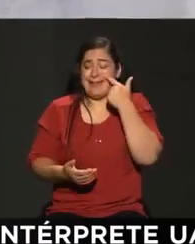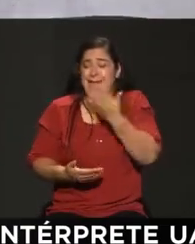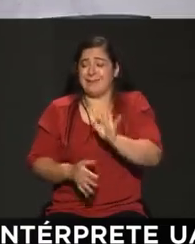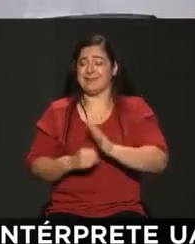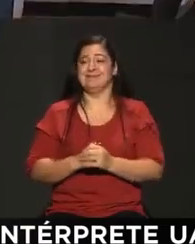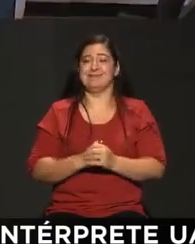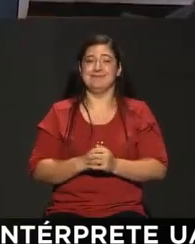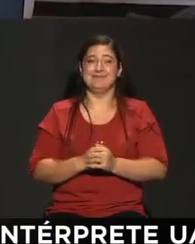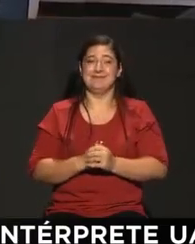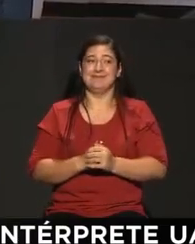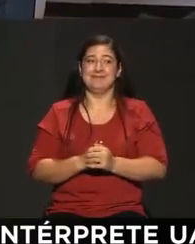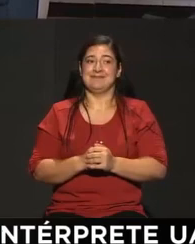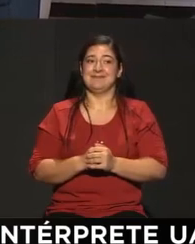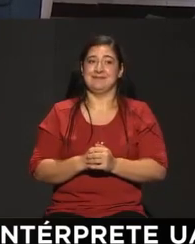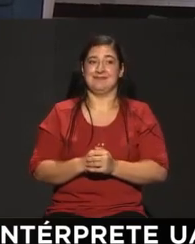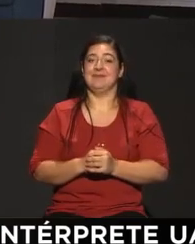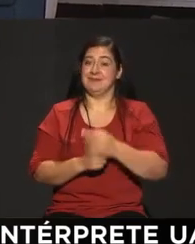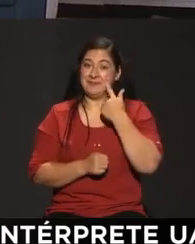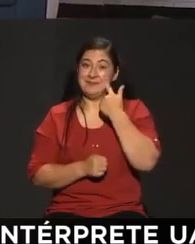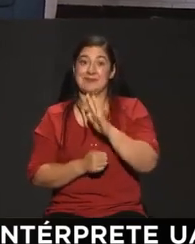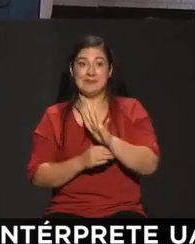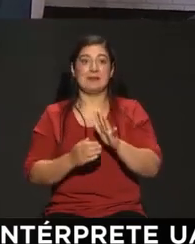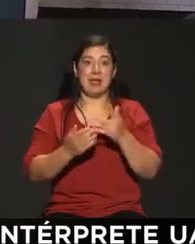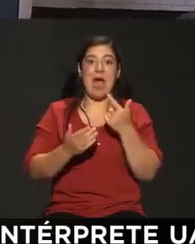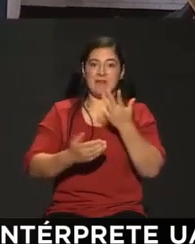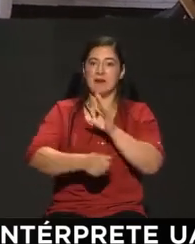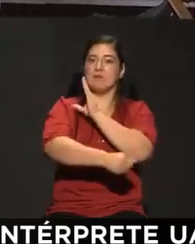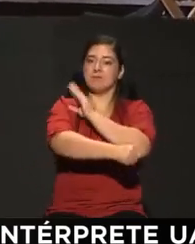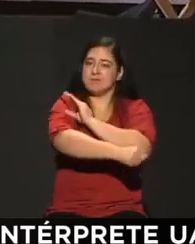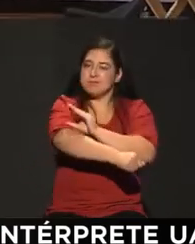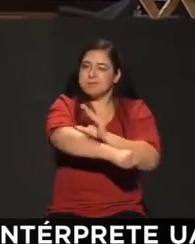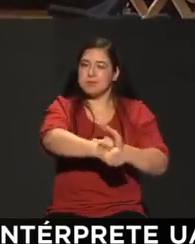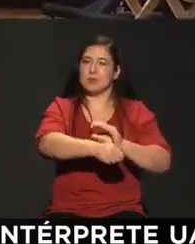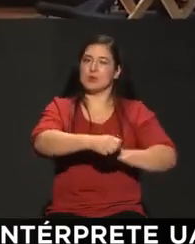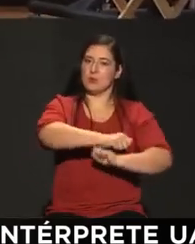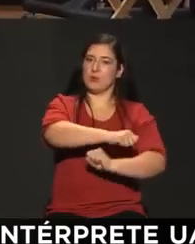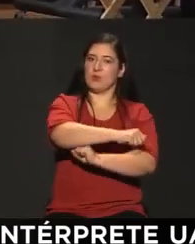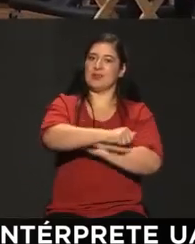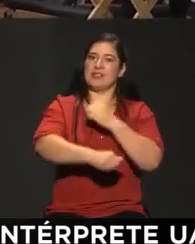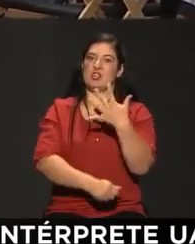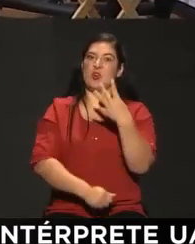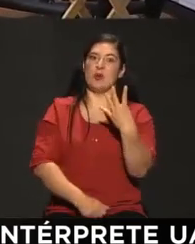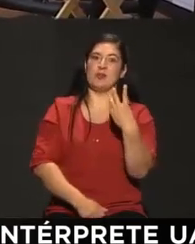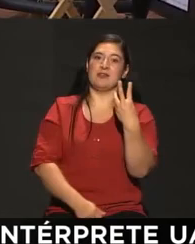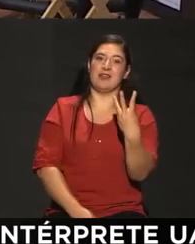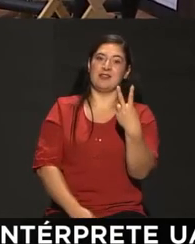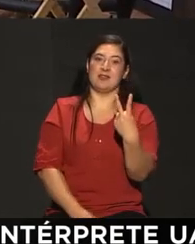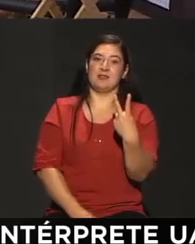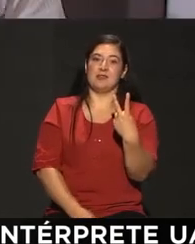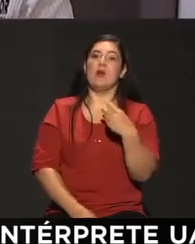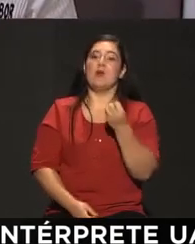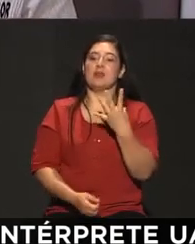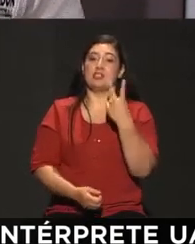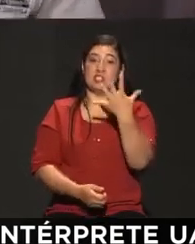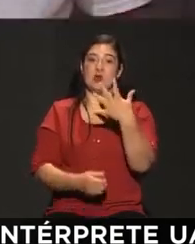vamos a trabajar ahí. Yo lo vamos a hacer salto ósea. Hay fortalecimiento muscular en la parte 5, 4, 3. ¿Cuántas se va a hacer?